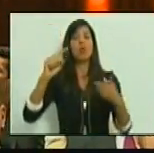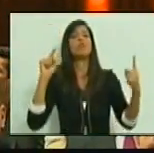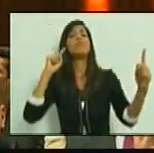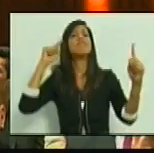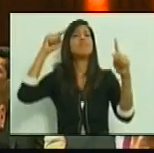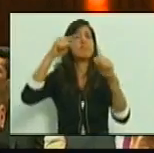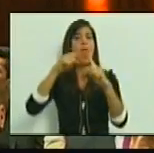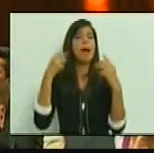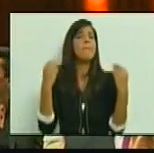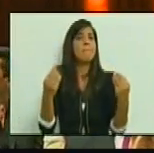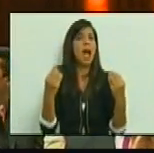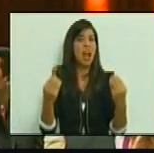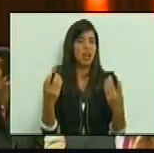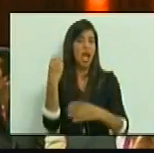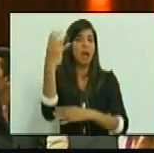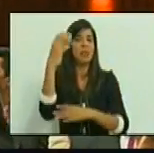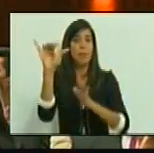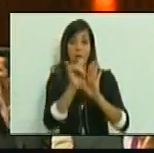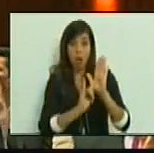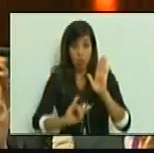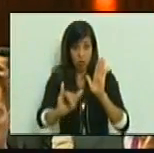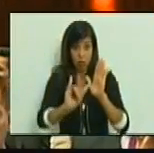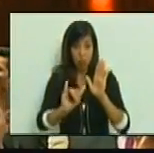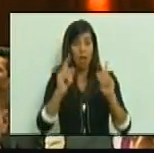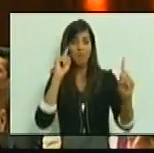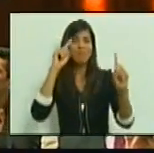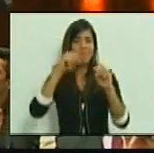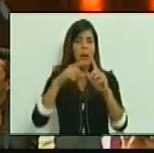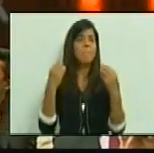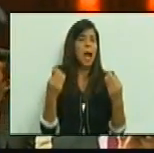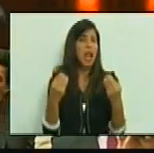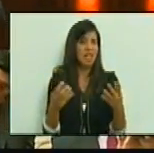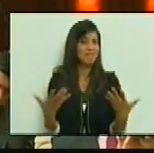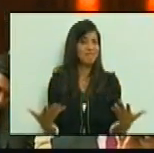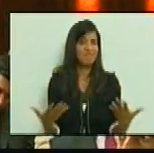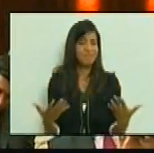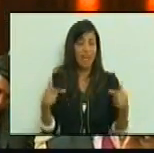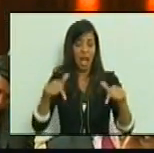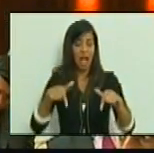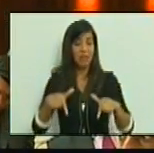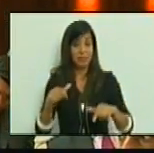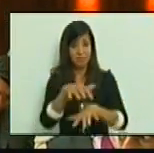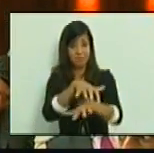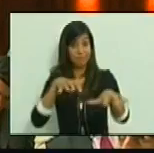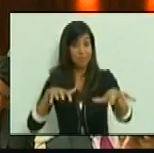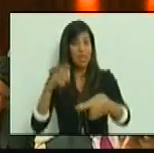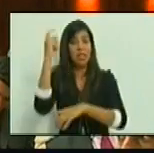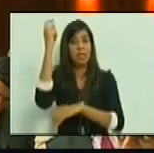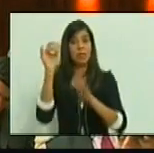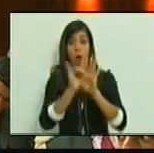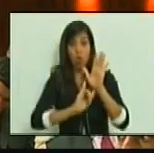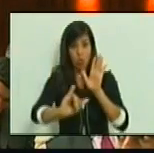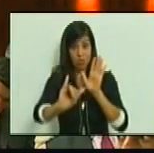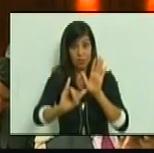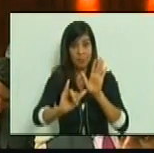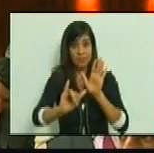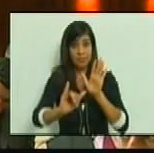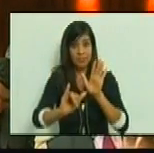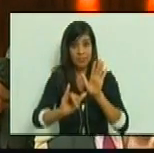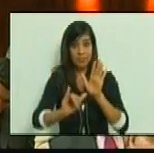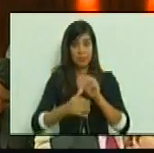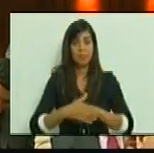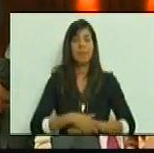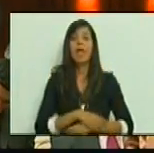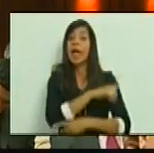Asamblea Nacional Constituyente, los objetivos estratégicos, programáticos de la Asamblea Nacional Constituyente. Y